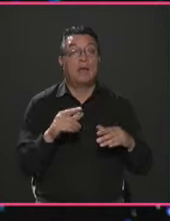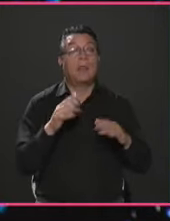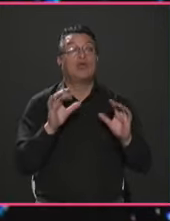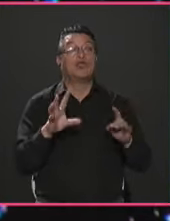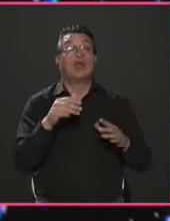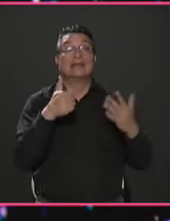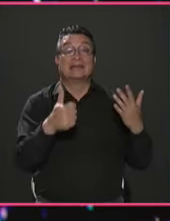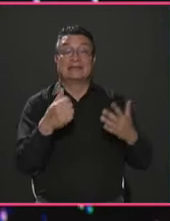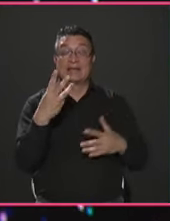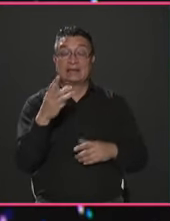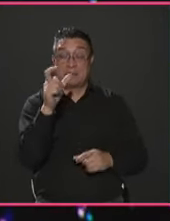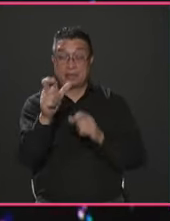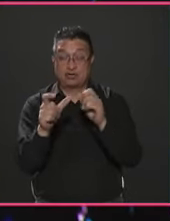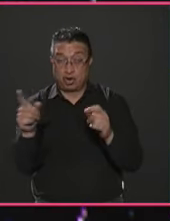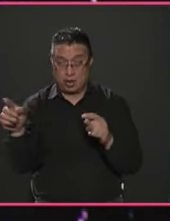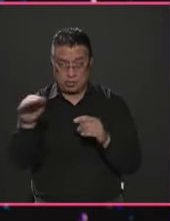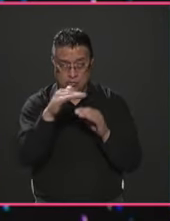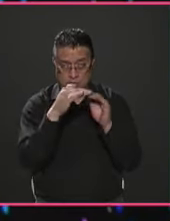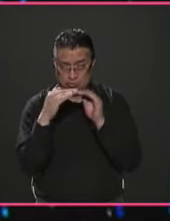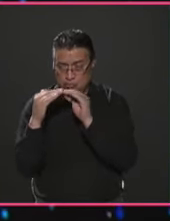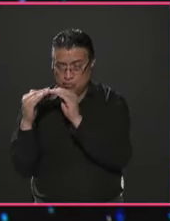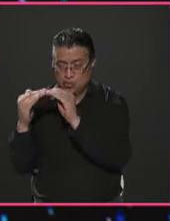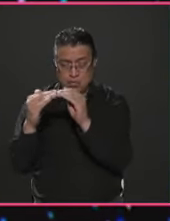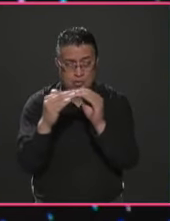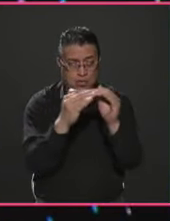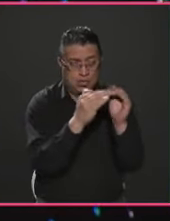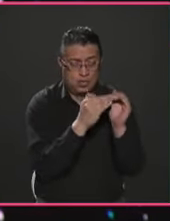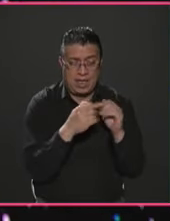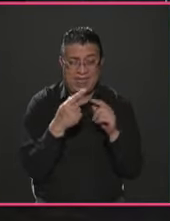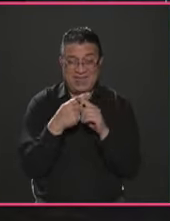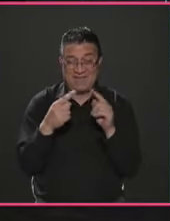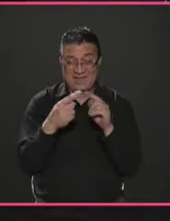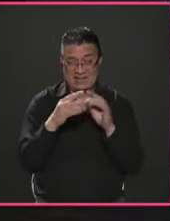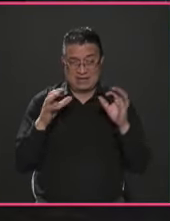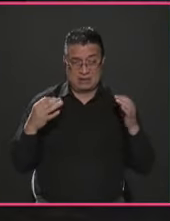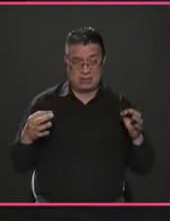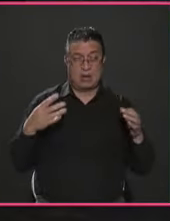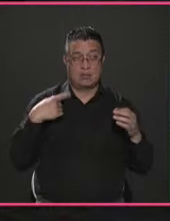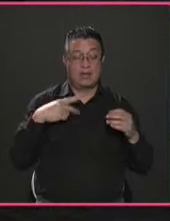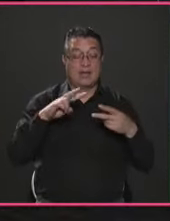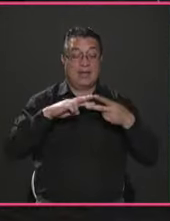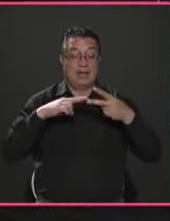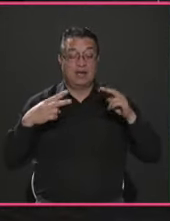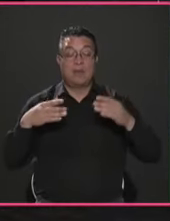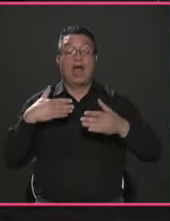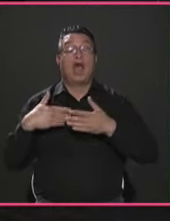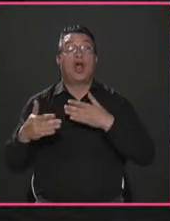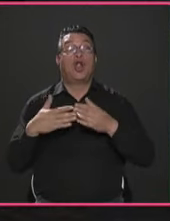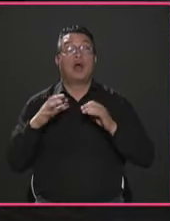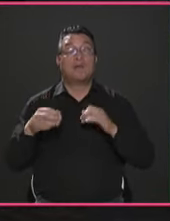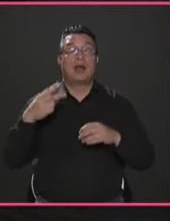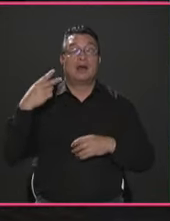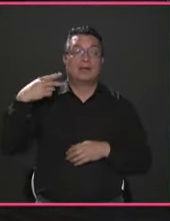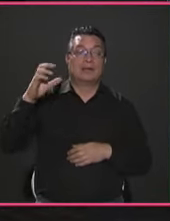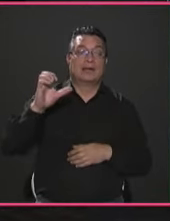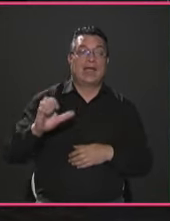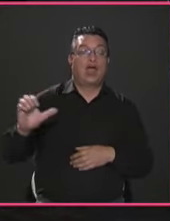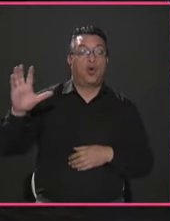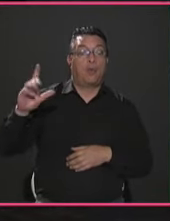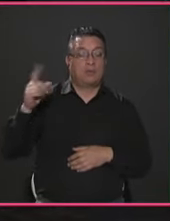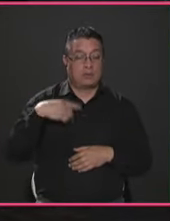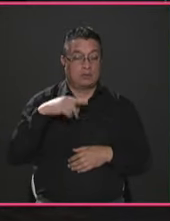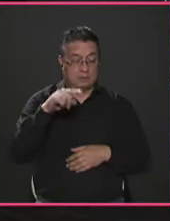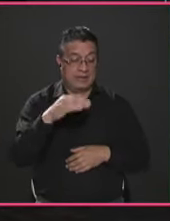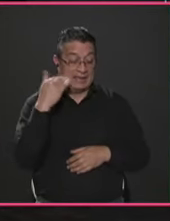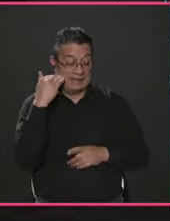63 individuos y alineándolos con una gran diferencia en vez de a los genomas tradicionales n mapeando a